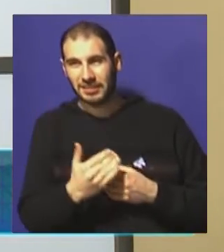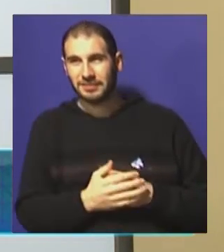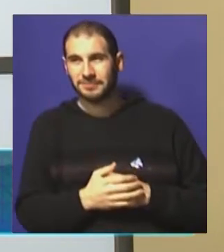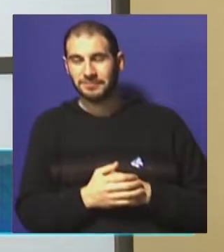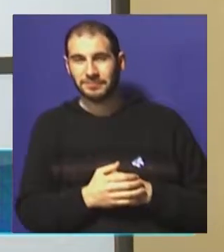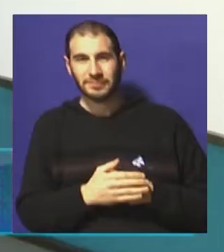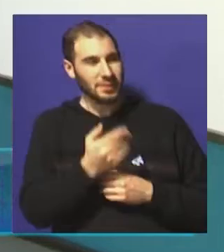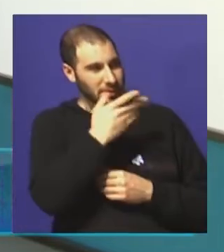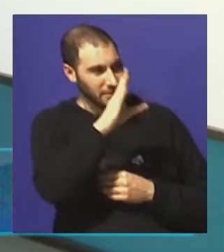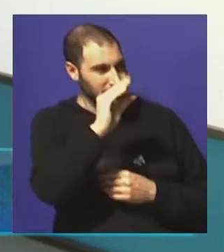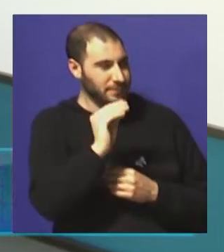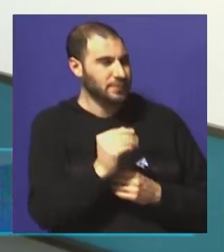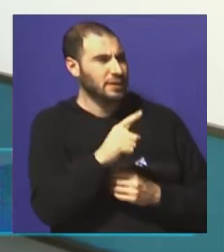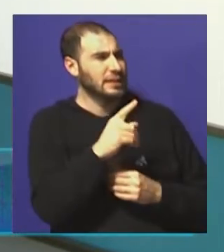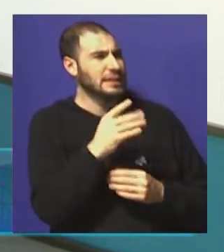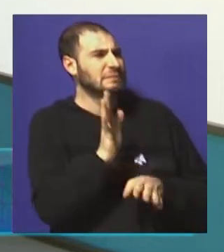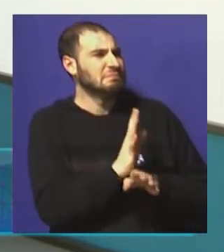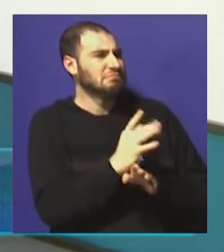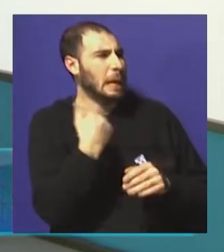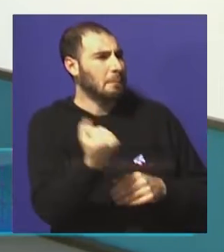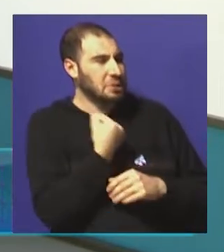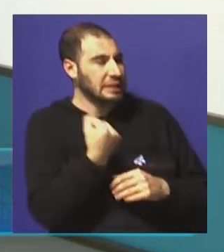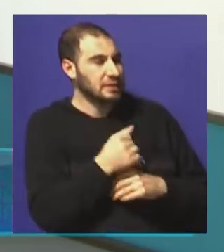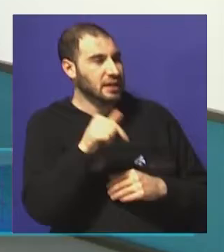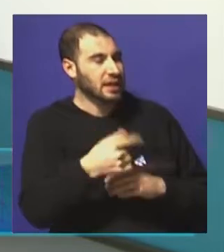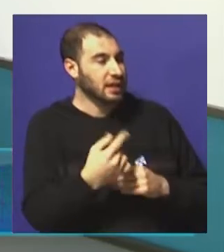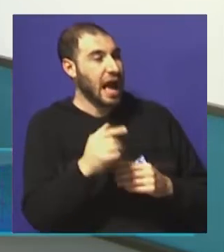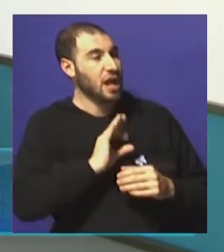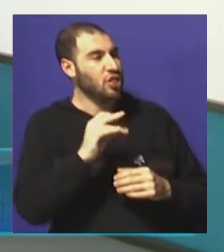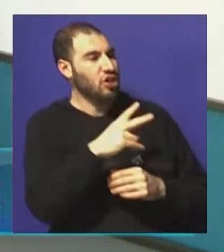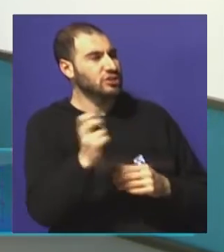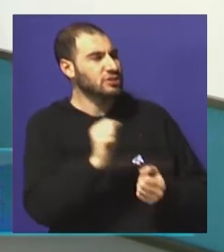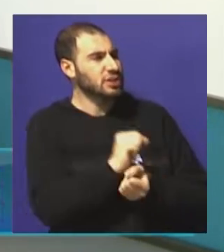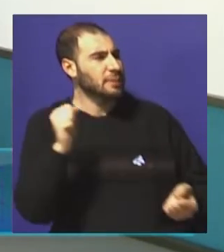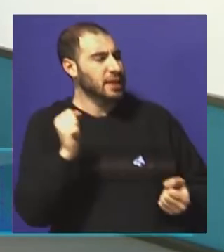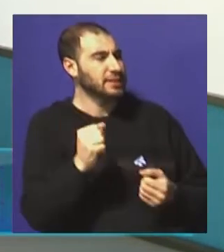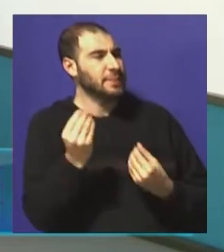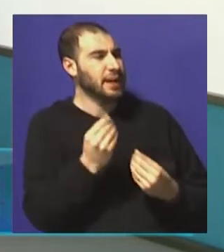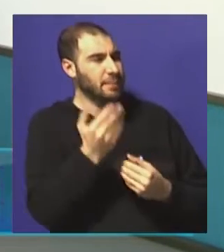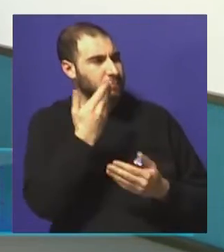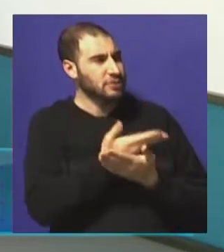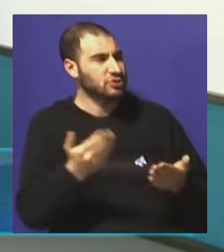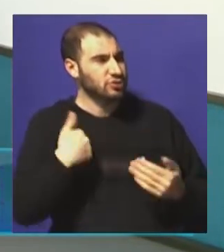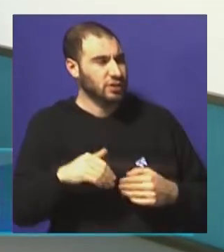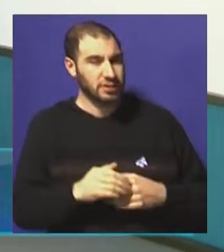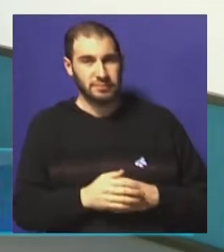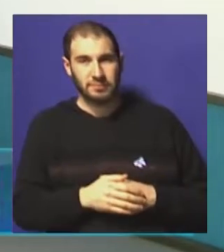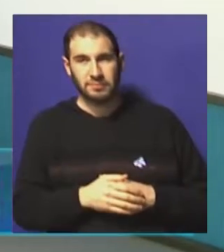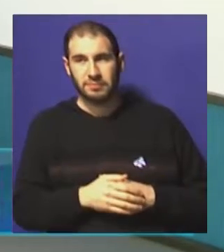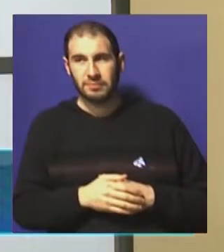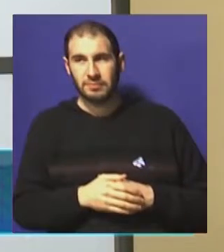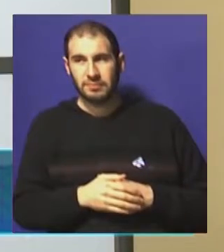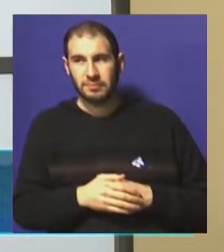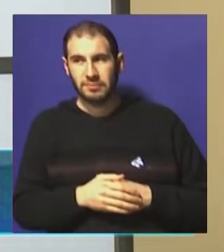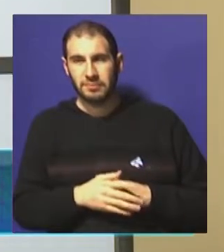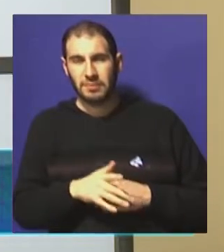noches. Buenas noches. ¿Qué sentido tiene, qué importancia tiene este Bicentenario de la Independencia para todos nosotros, los argentinos?